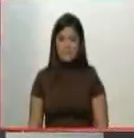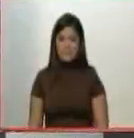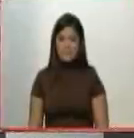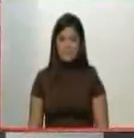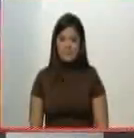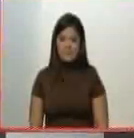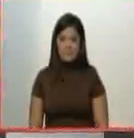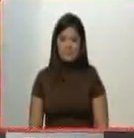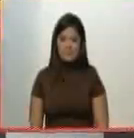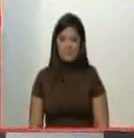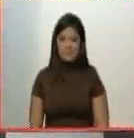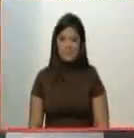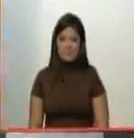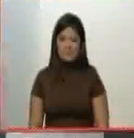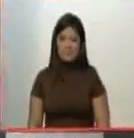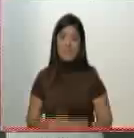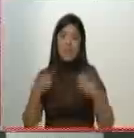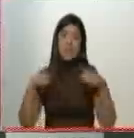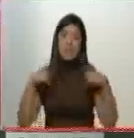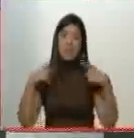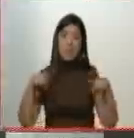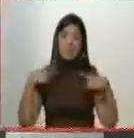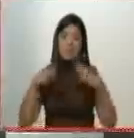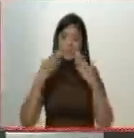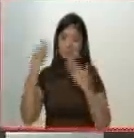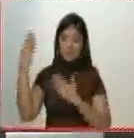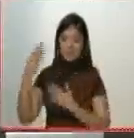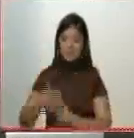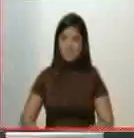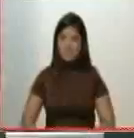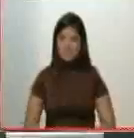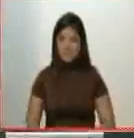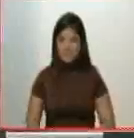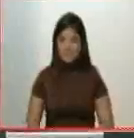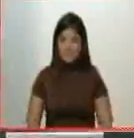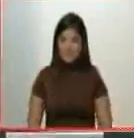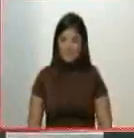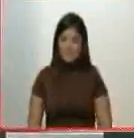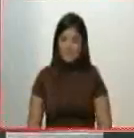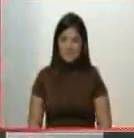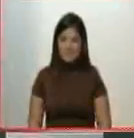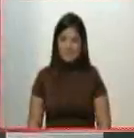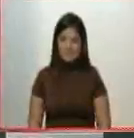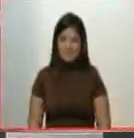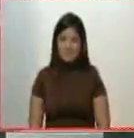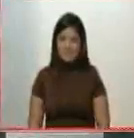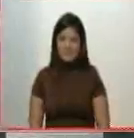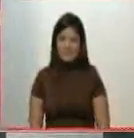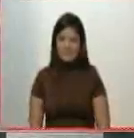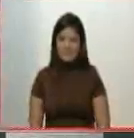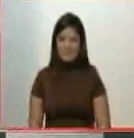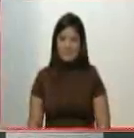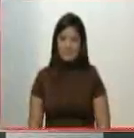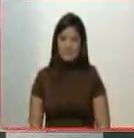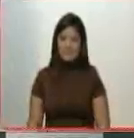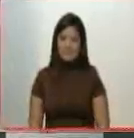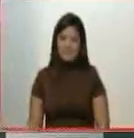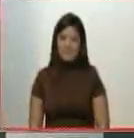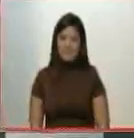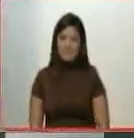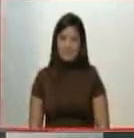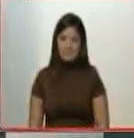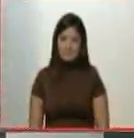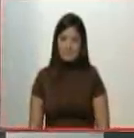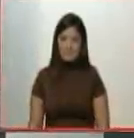no quiero mi jefe un tarao, yo no quiero vivir comunicado, ando salvaje, estoy desamarrado. Soy un